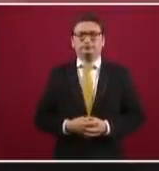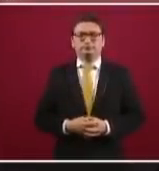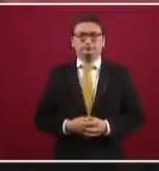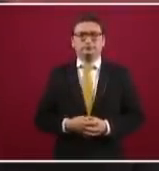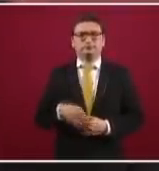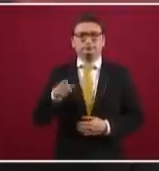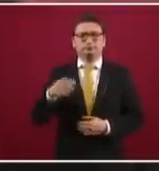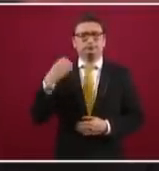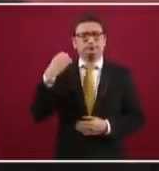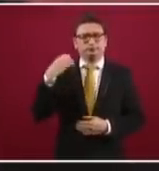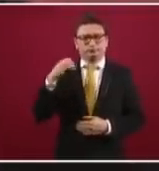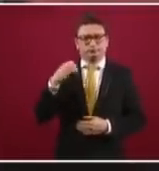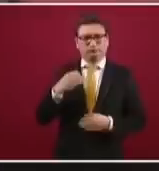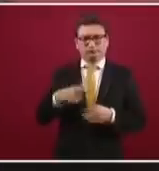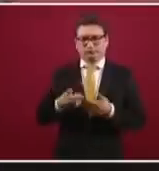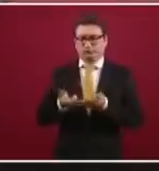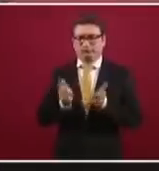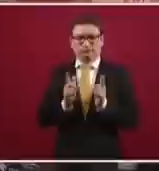Oaxaca,